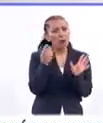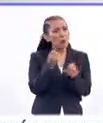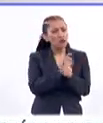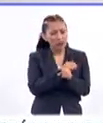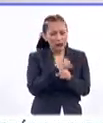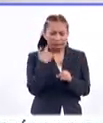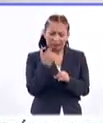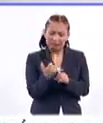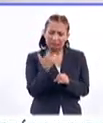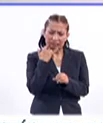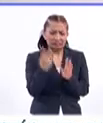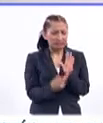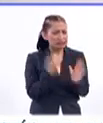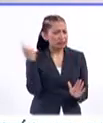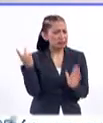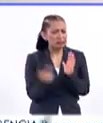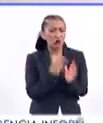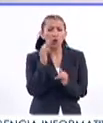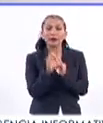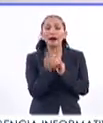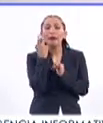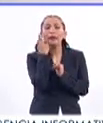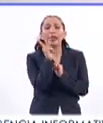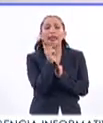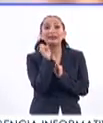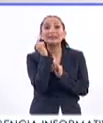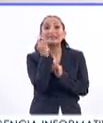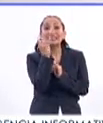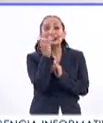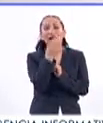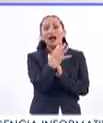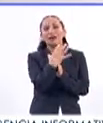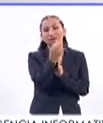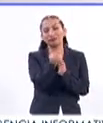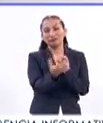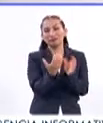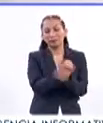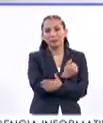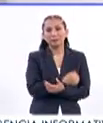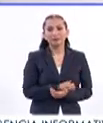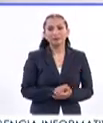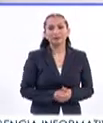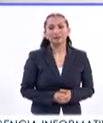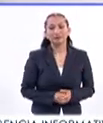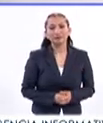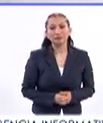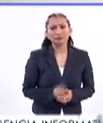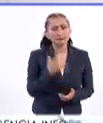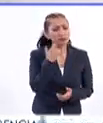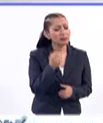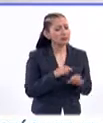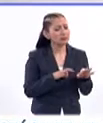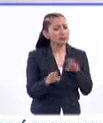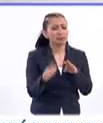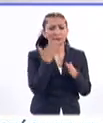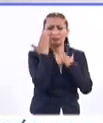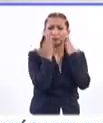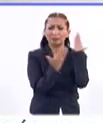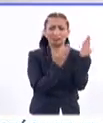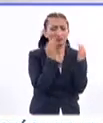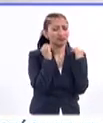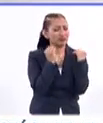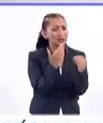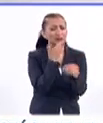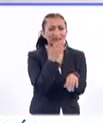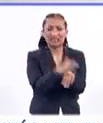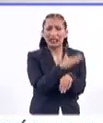oportunidad, pero no me di por vencida. Dije, la última es la que decide, claro. Y pues gané. Que echen ganas a los estudios, tengan